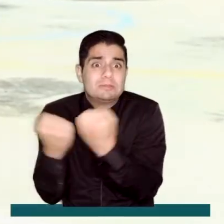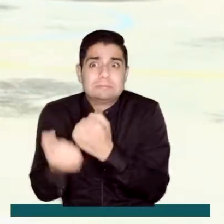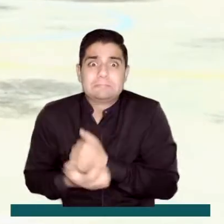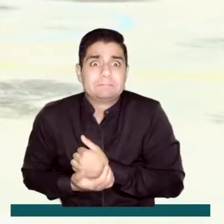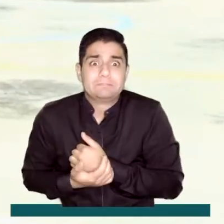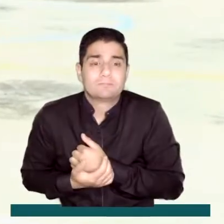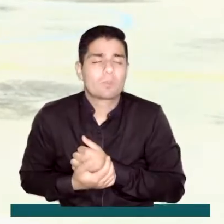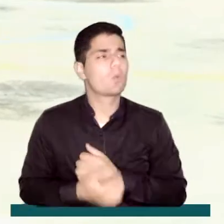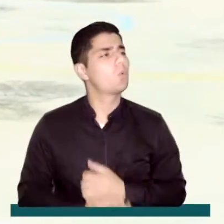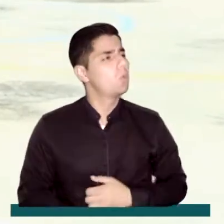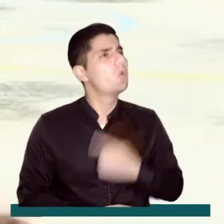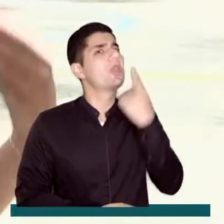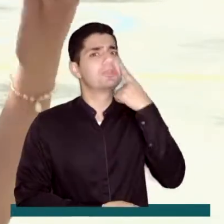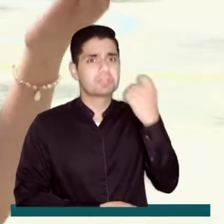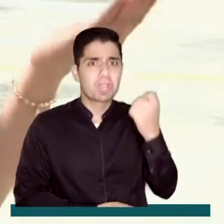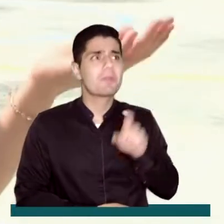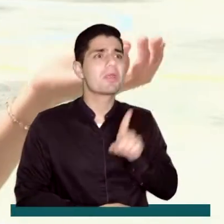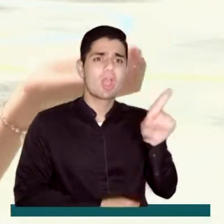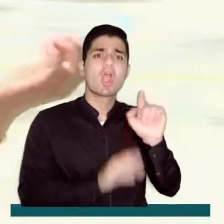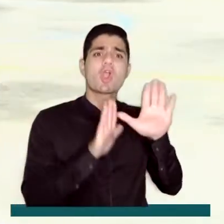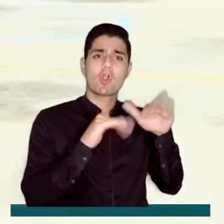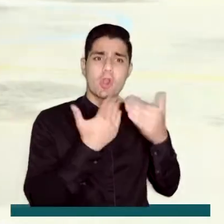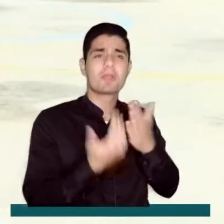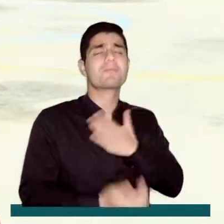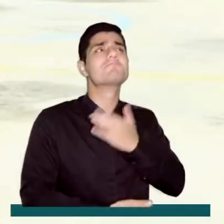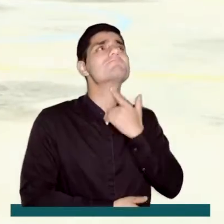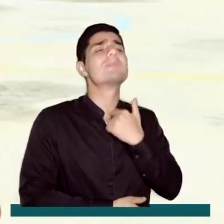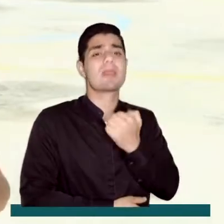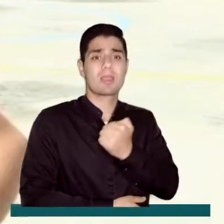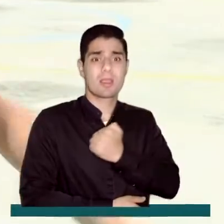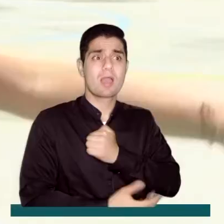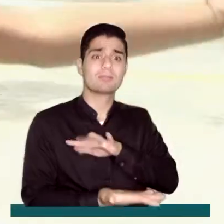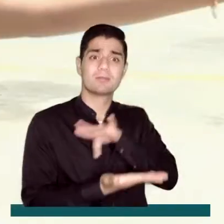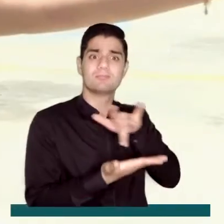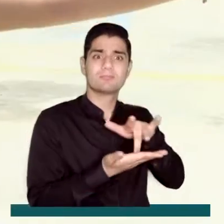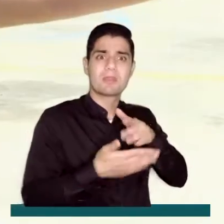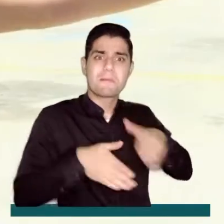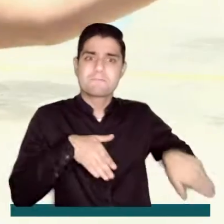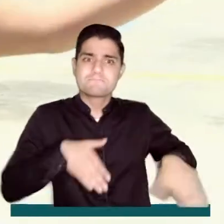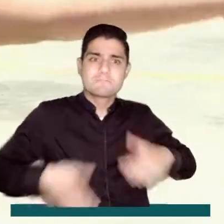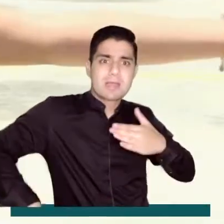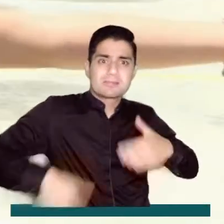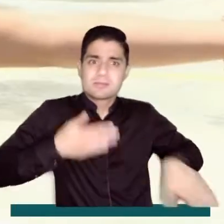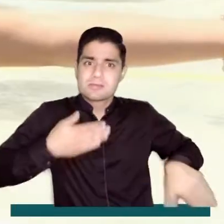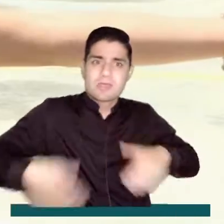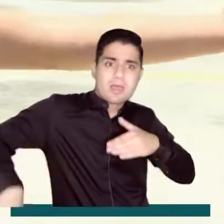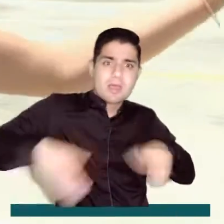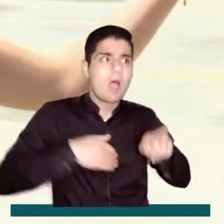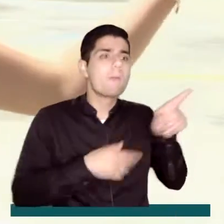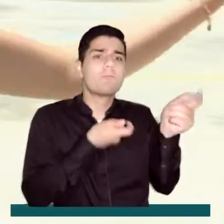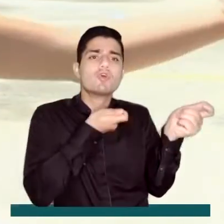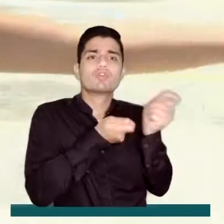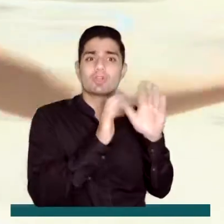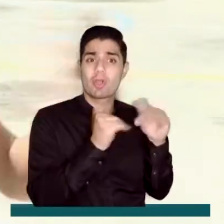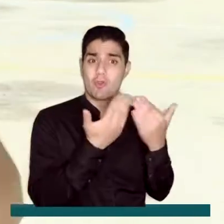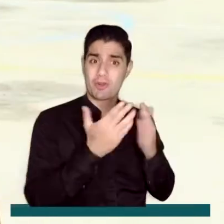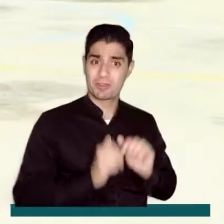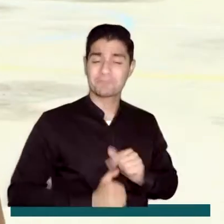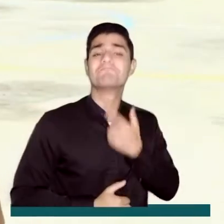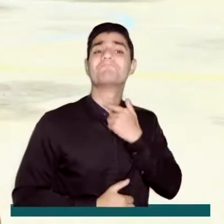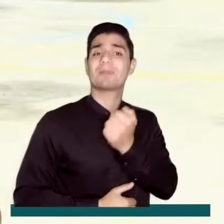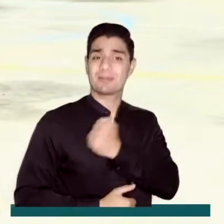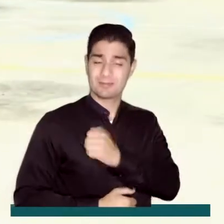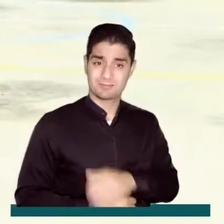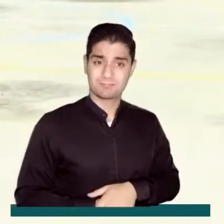porque aquí ya puedo tener mi colegio y como a mí me encanta patina ahí en el patinódromo va a estar cerquita de mi